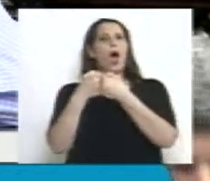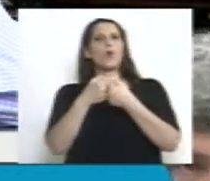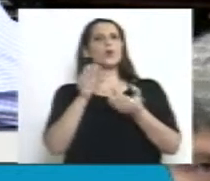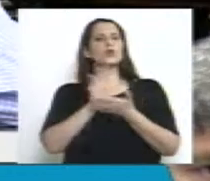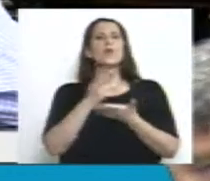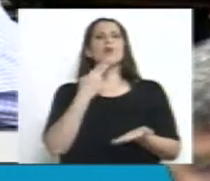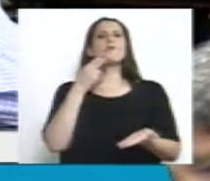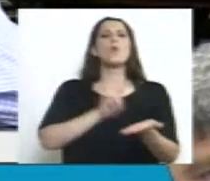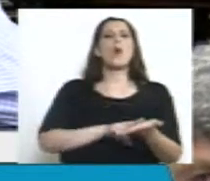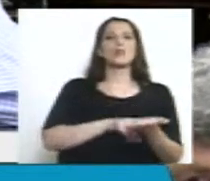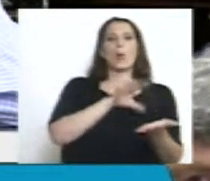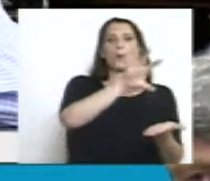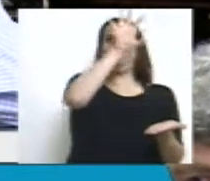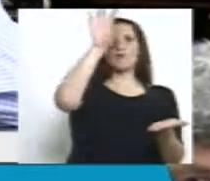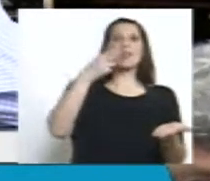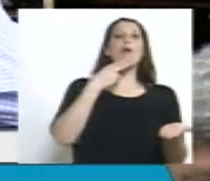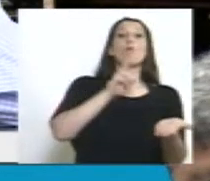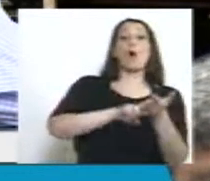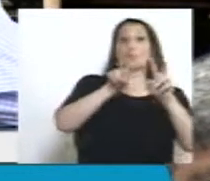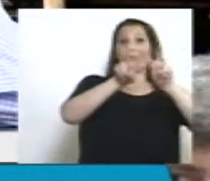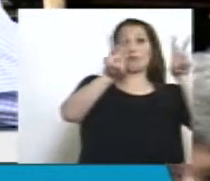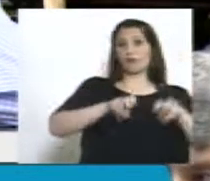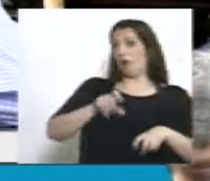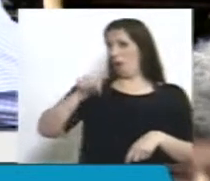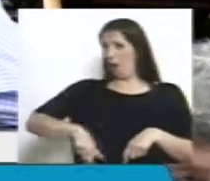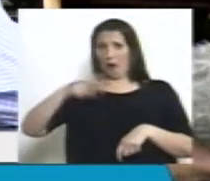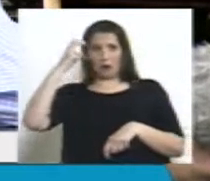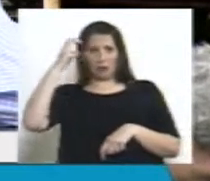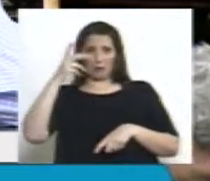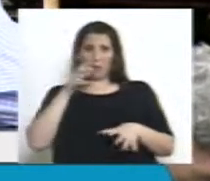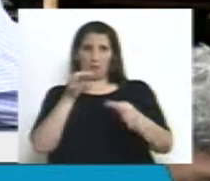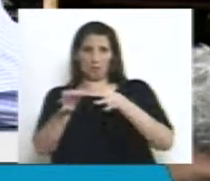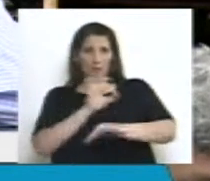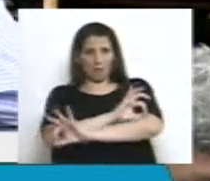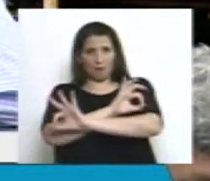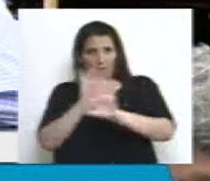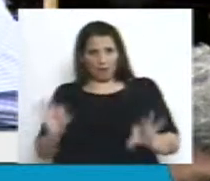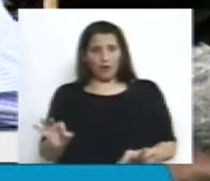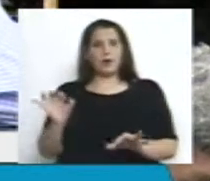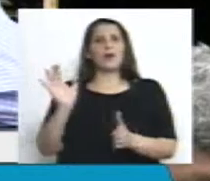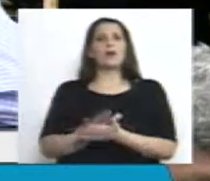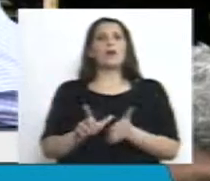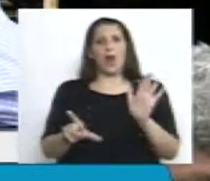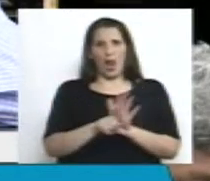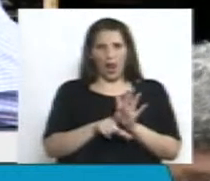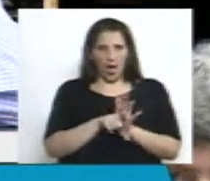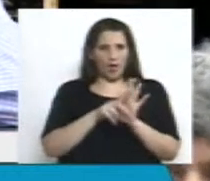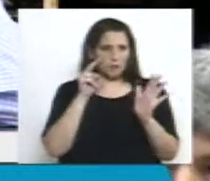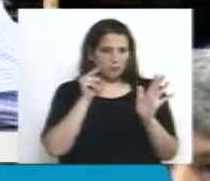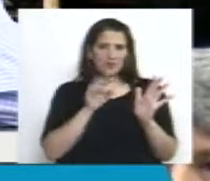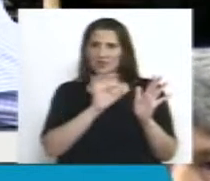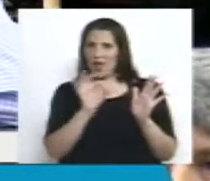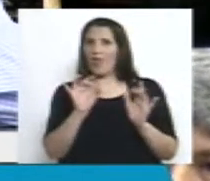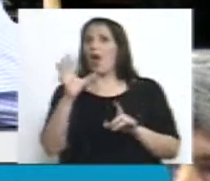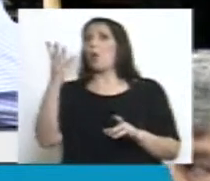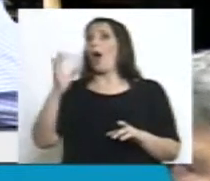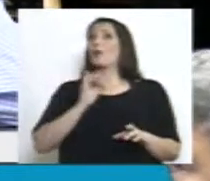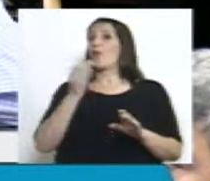impuestos provinciales que en este Congreso no se ha debatido ni en el tratamiento de esta ley ni en los 4 años que yo estoy